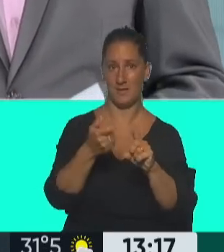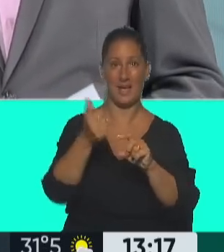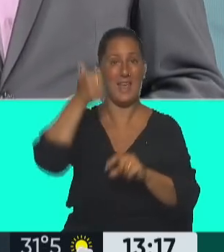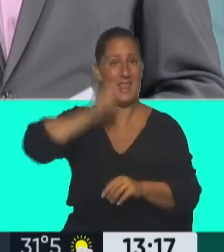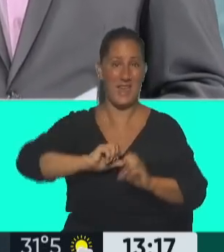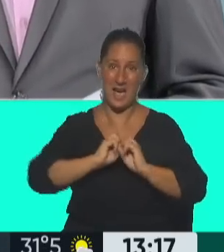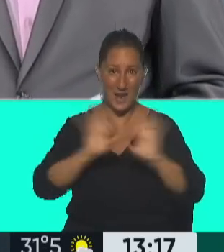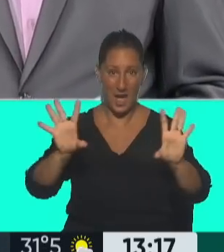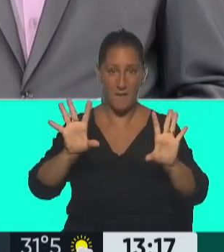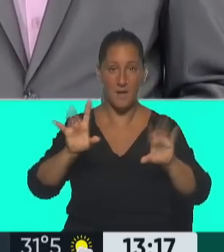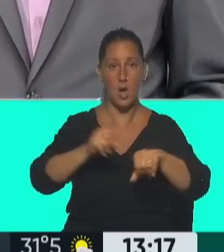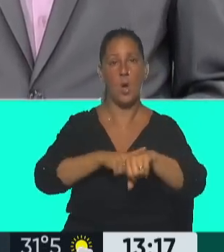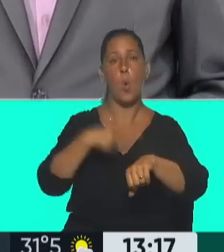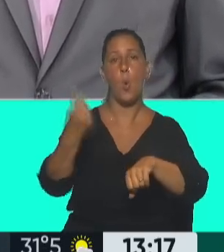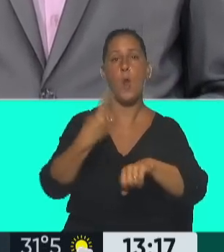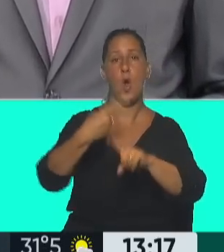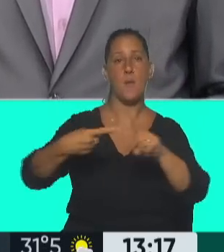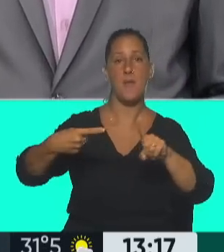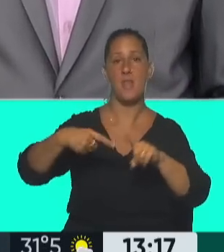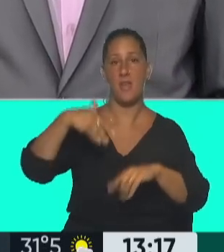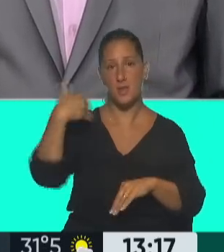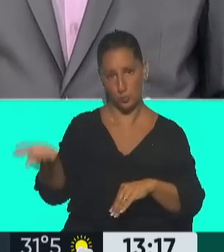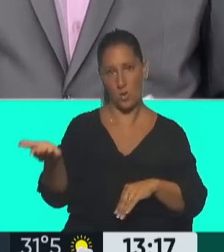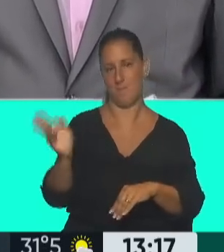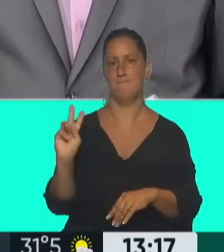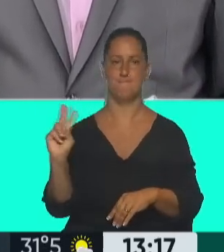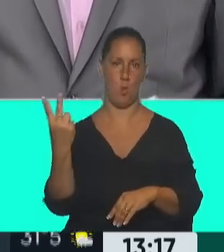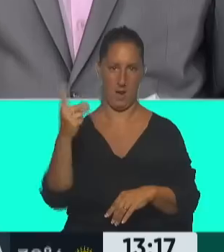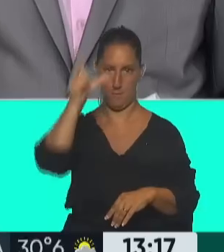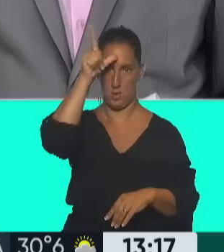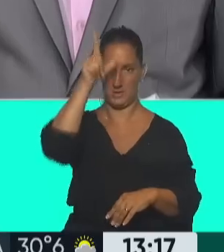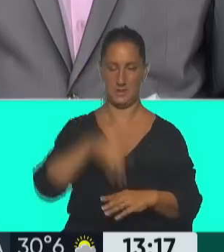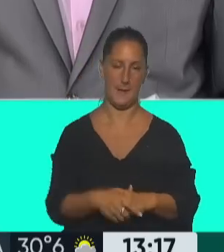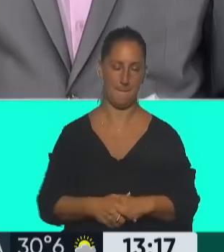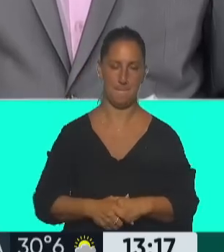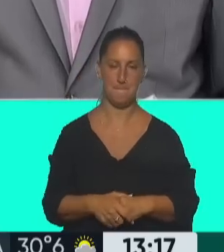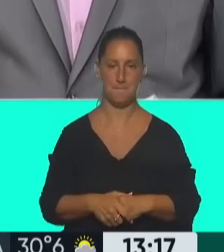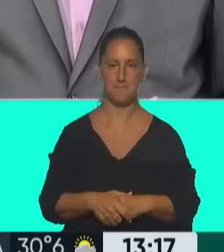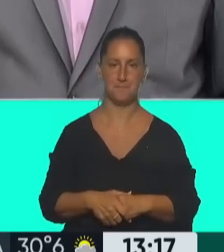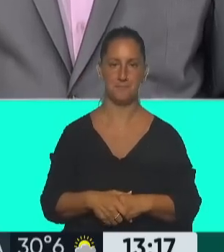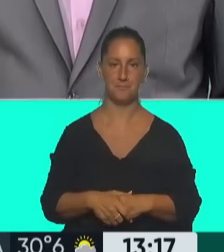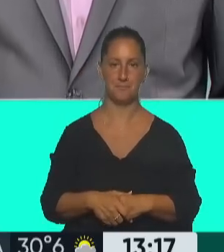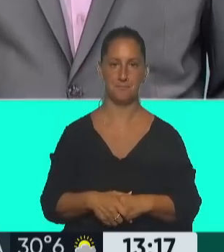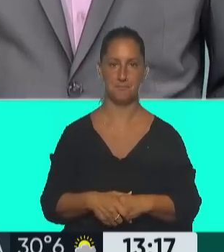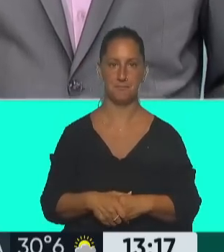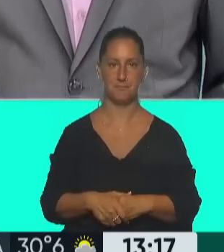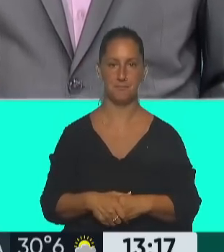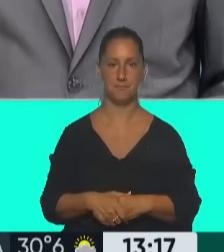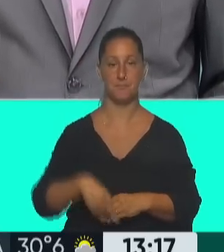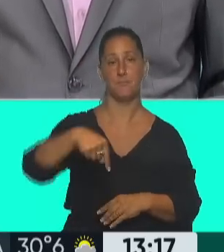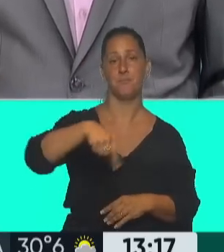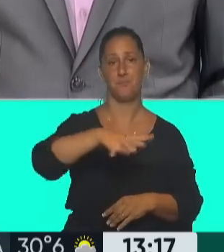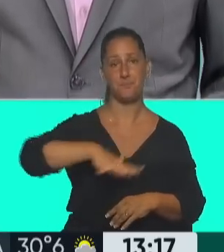una hora hora y media después le ocasionan la muerte en el Mientras tanto acá solamente